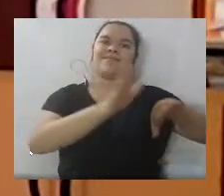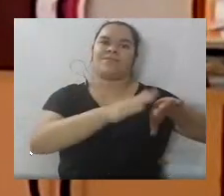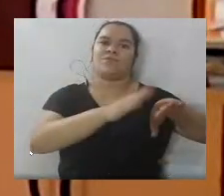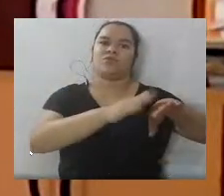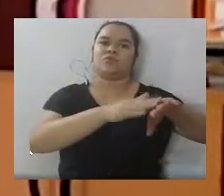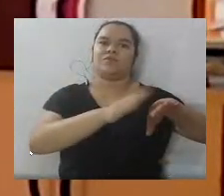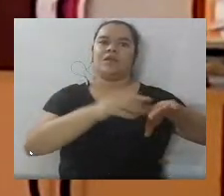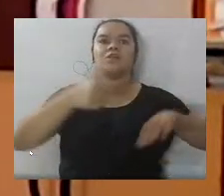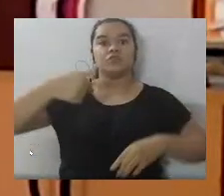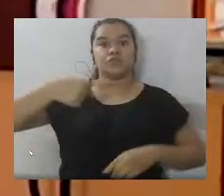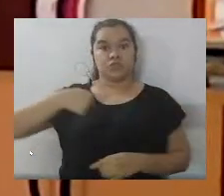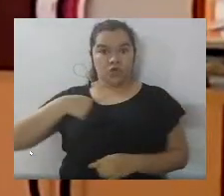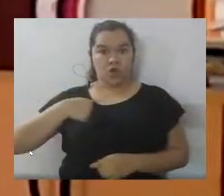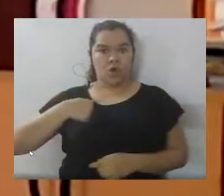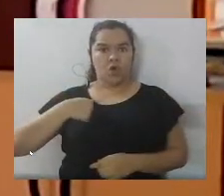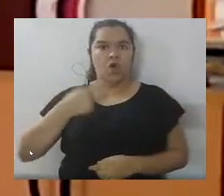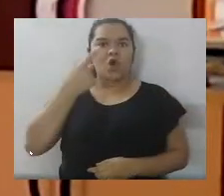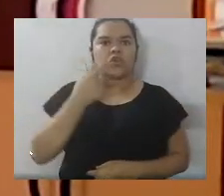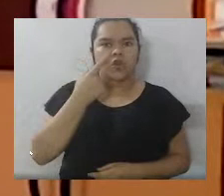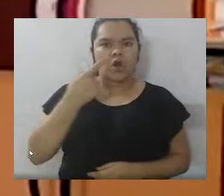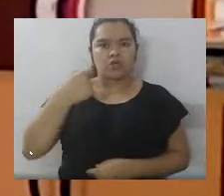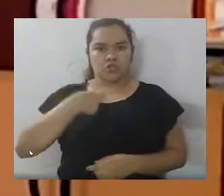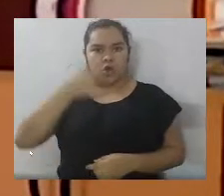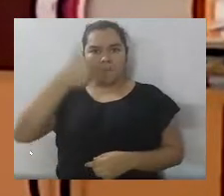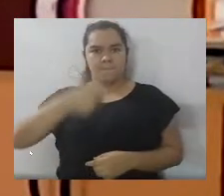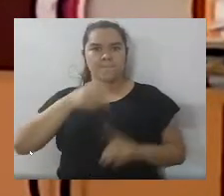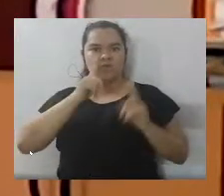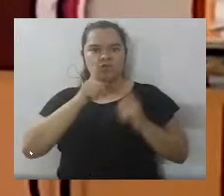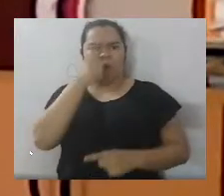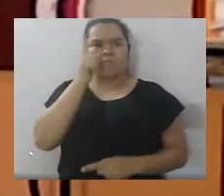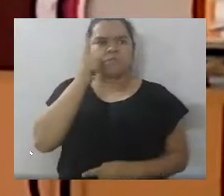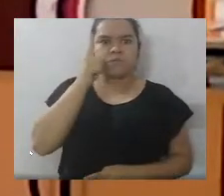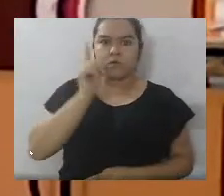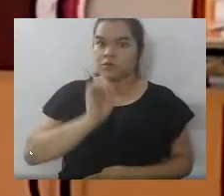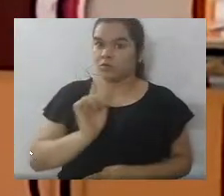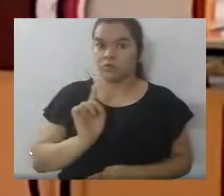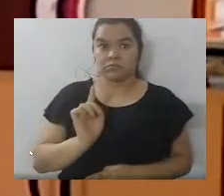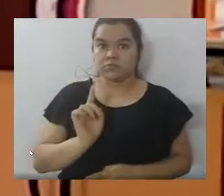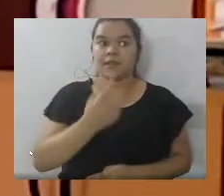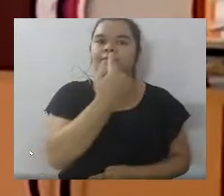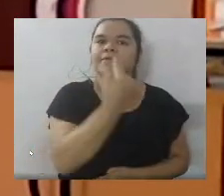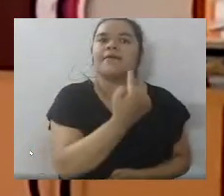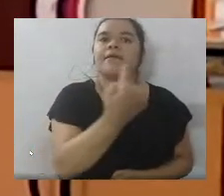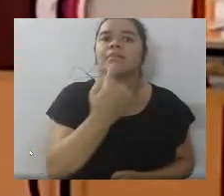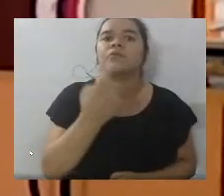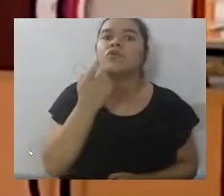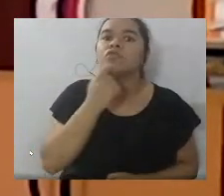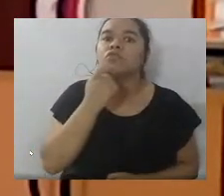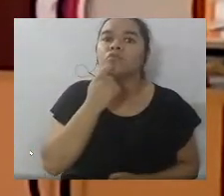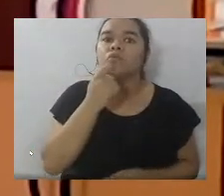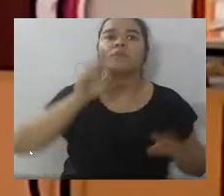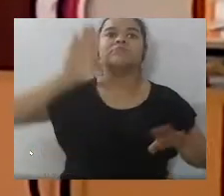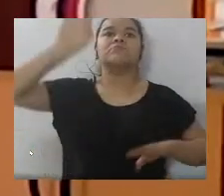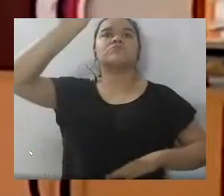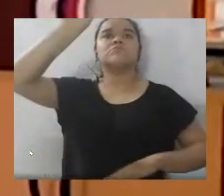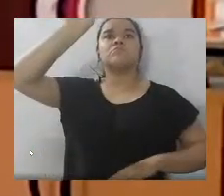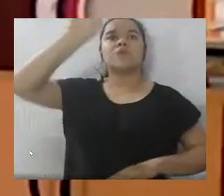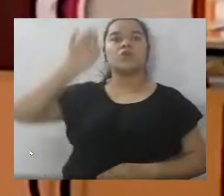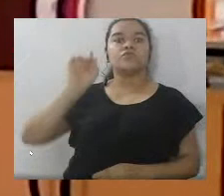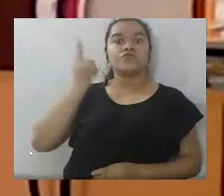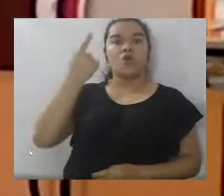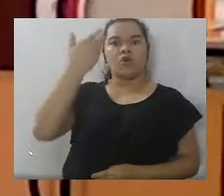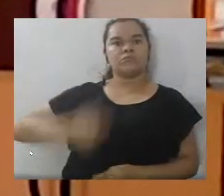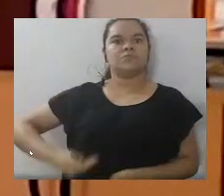profesor que no saben, ¿está? Por lo tanto, preguntar todo aquello que no se sabe es